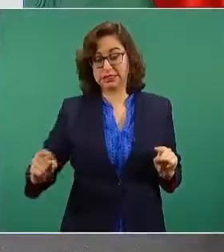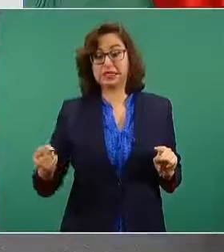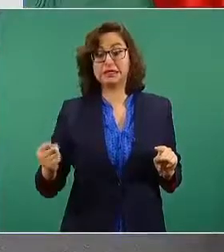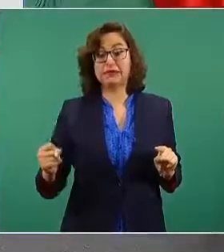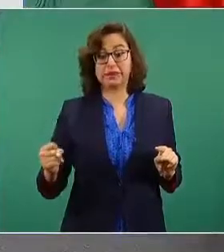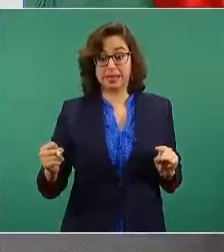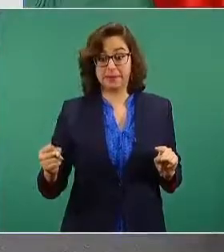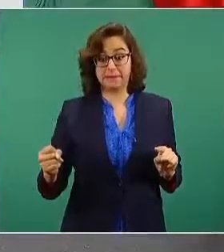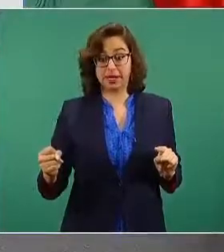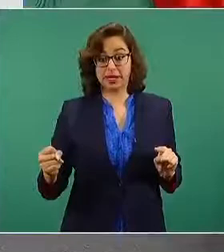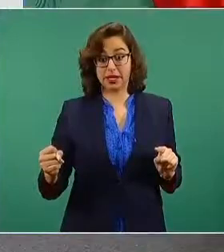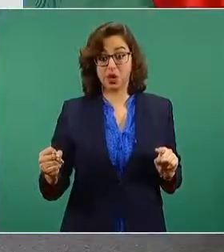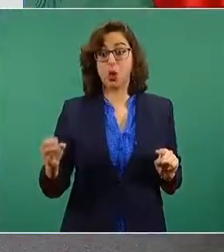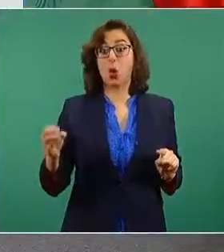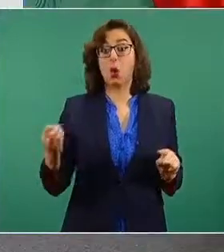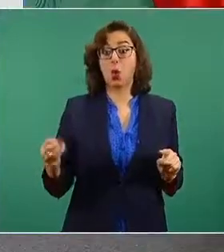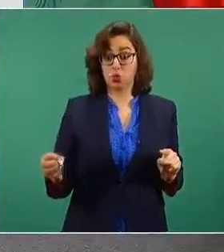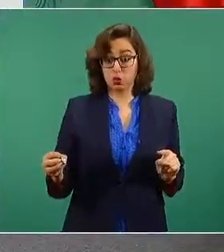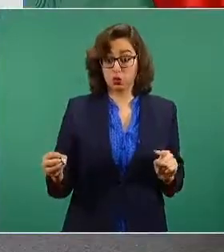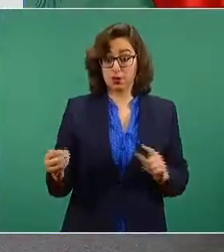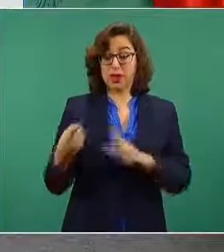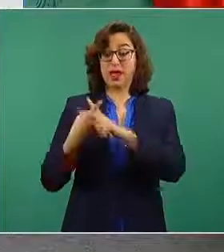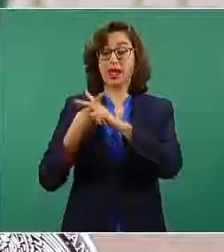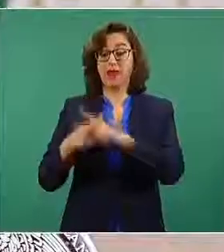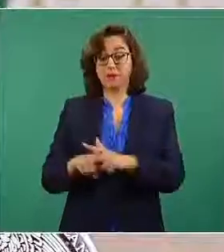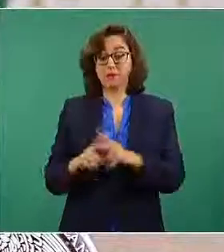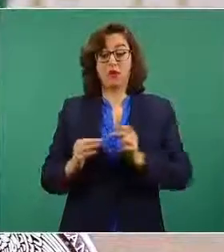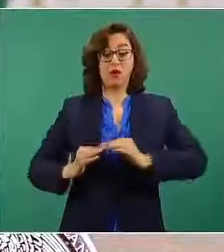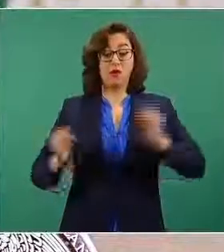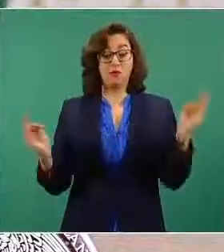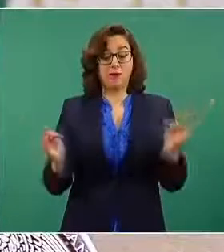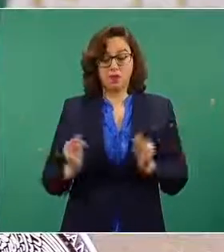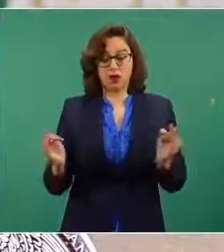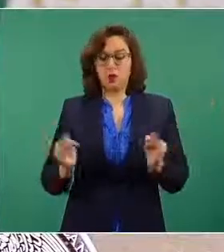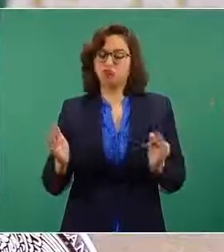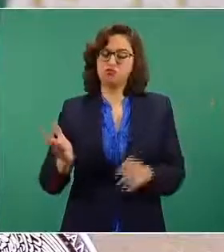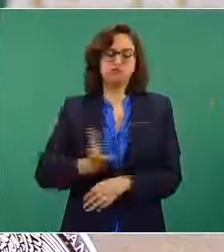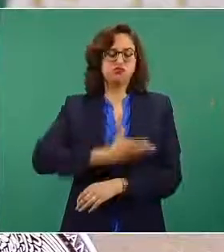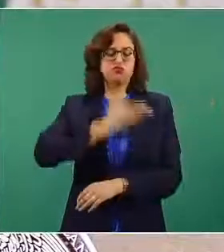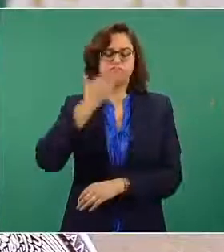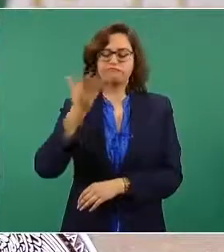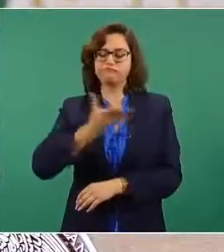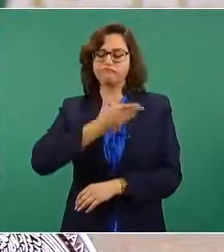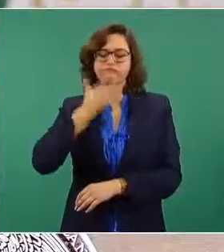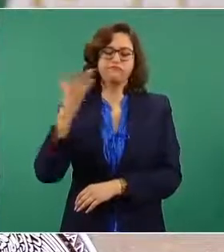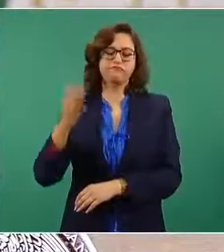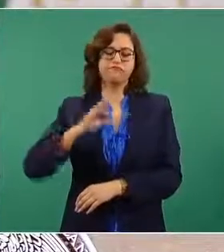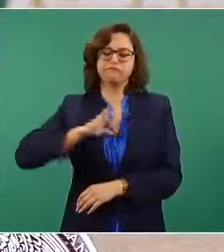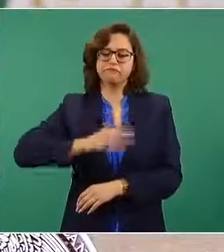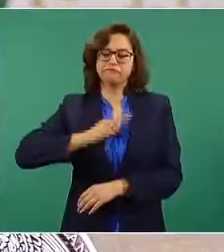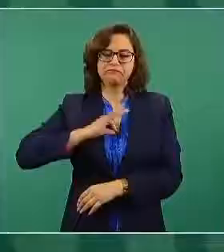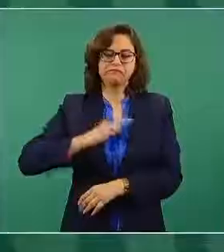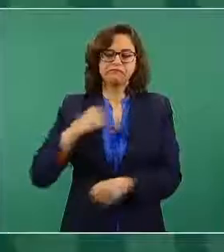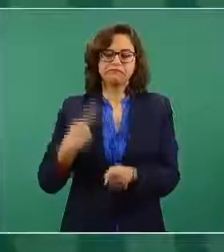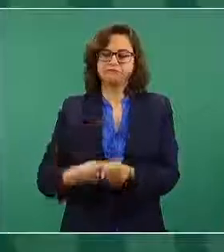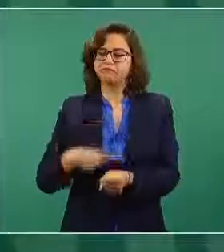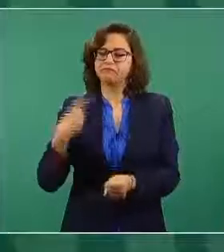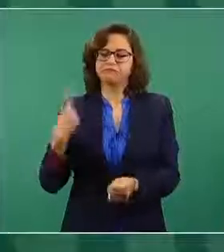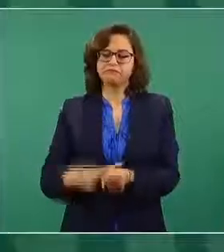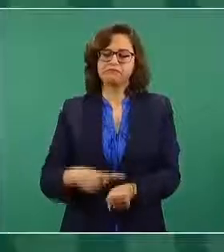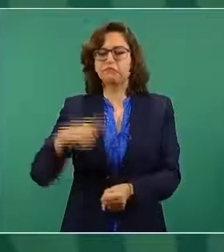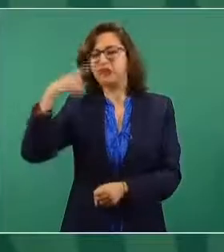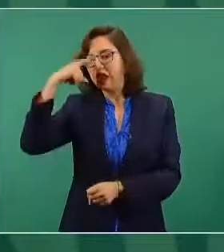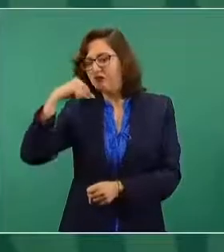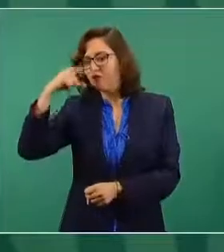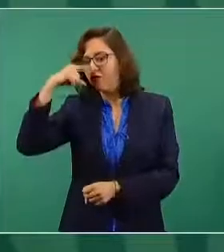y empezó la temporada de invierno, la temporada de virus respiratorios, conocida también como la temporada de influenza, y empezó